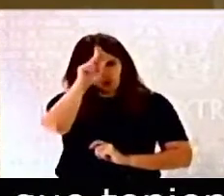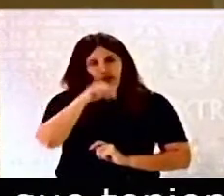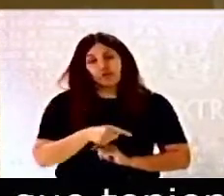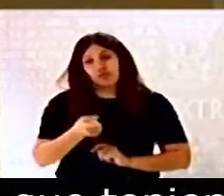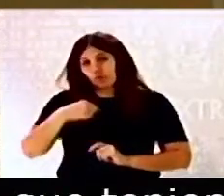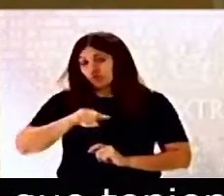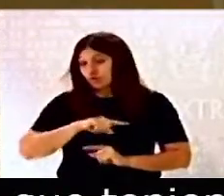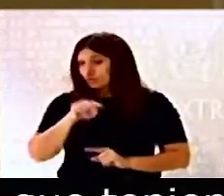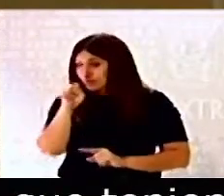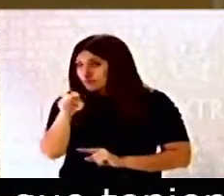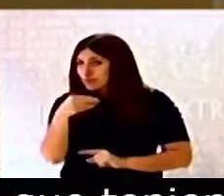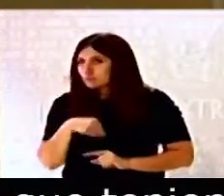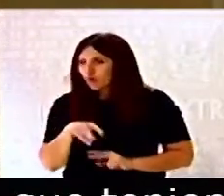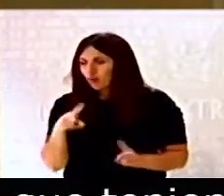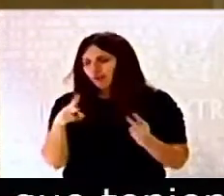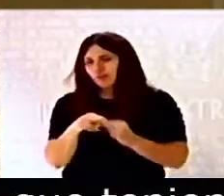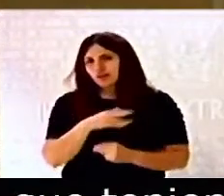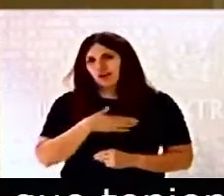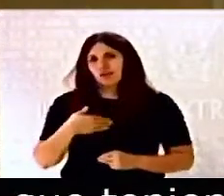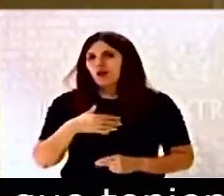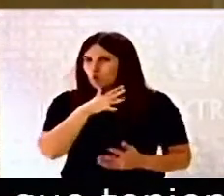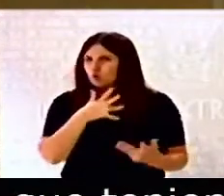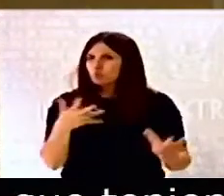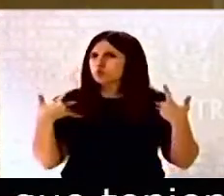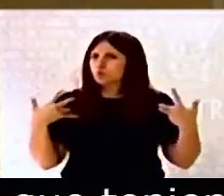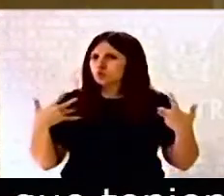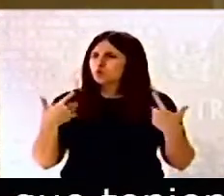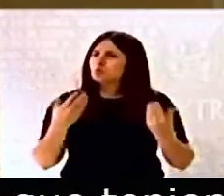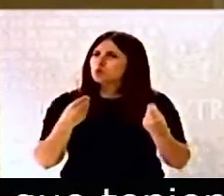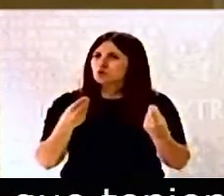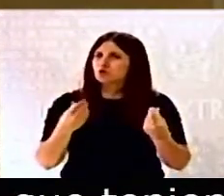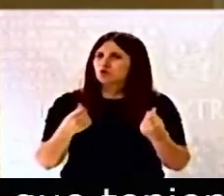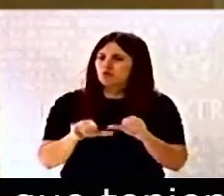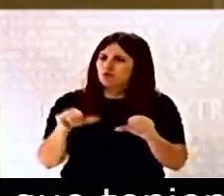evitar a toda costa. Hemos sufrido mucho con las residencias de mayores, ¿no?